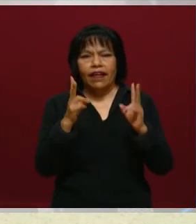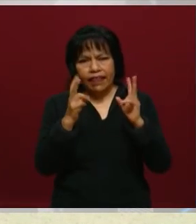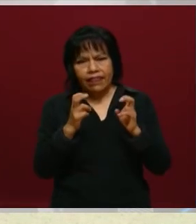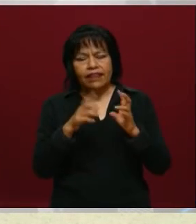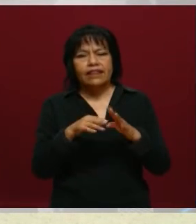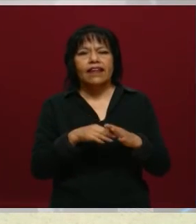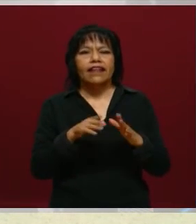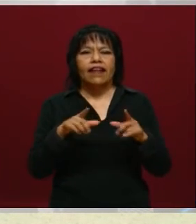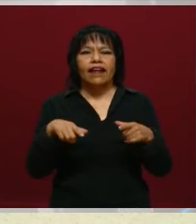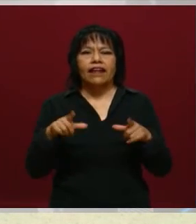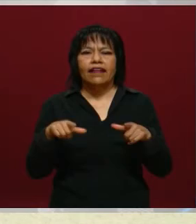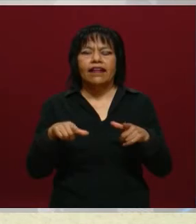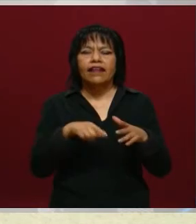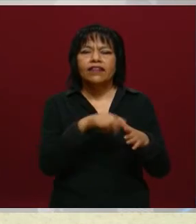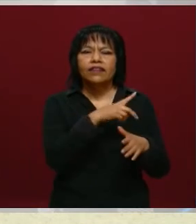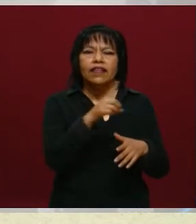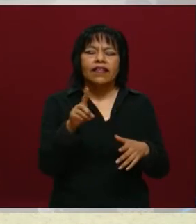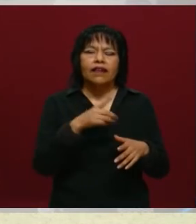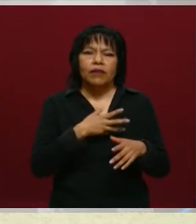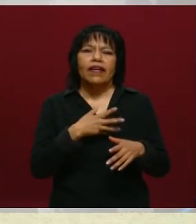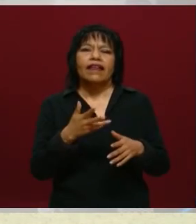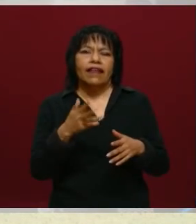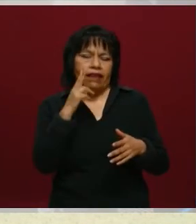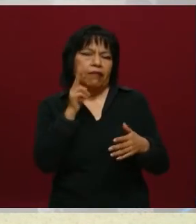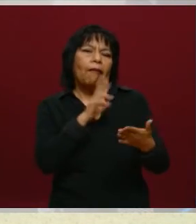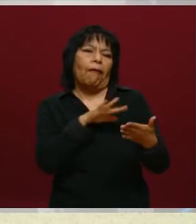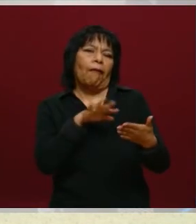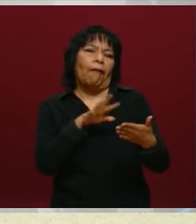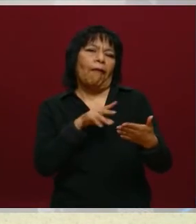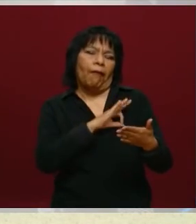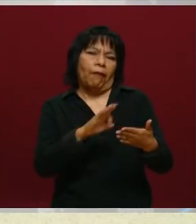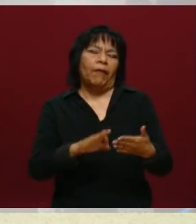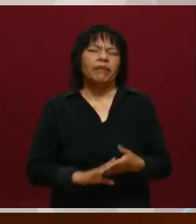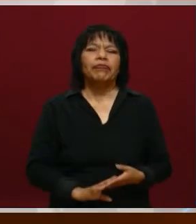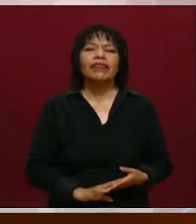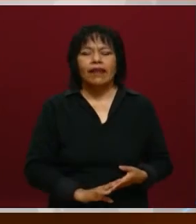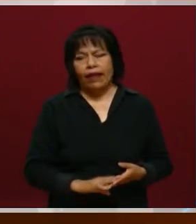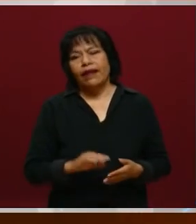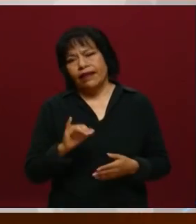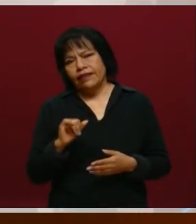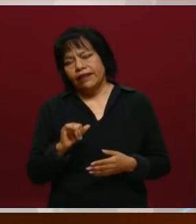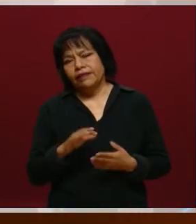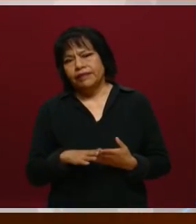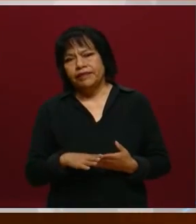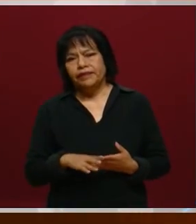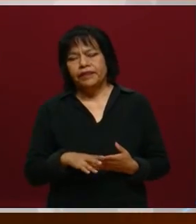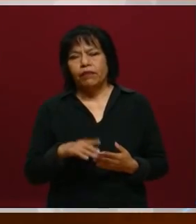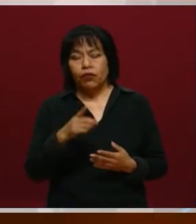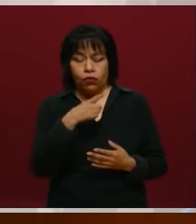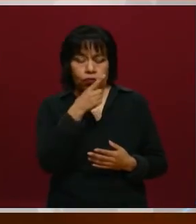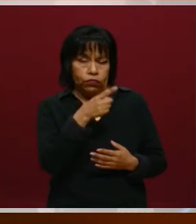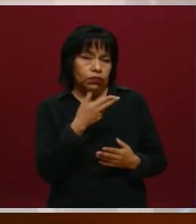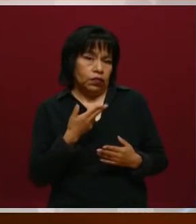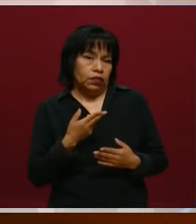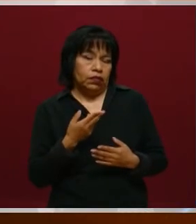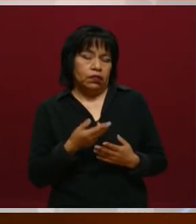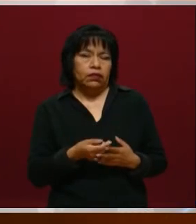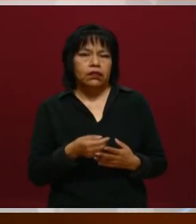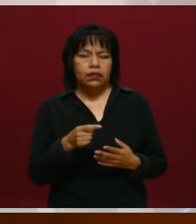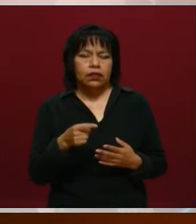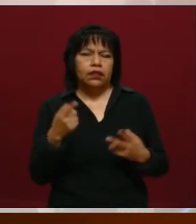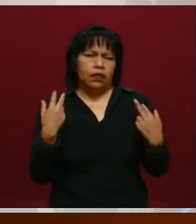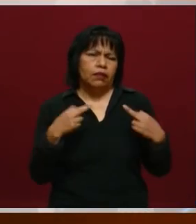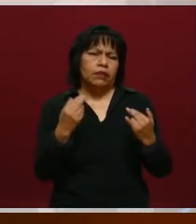creo que es muy importante para que todos le demos una ley más sí claro este pues como bien dices nuria y una